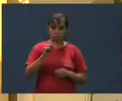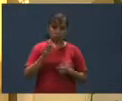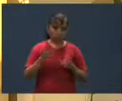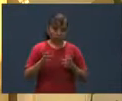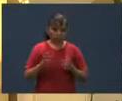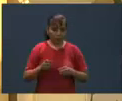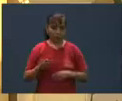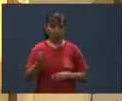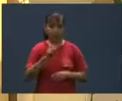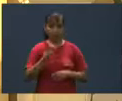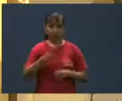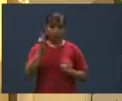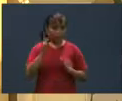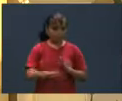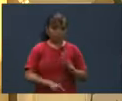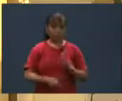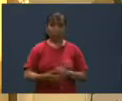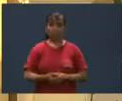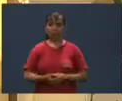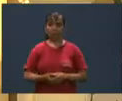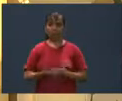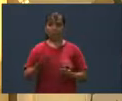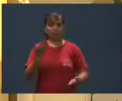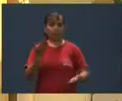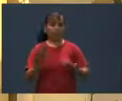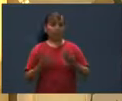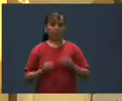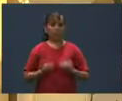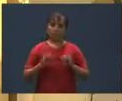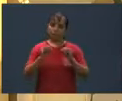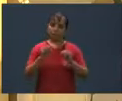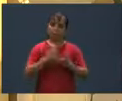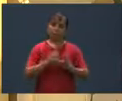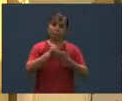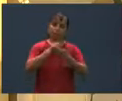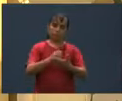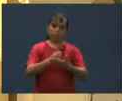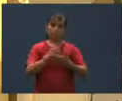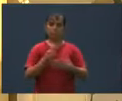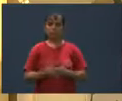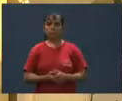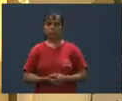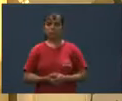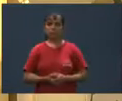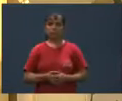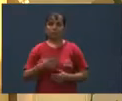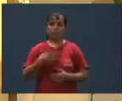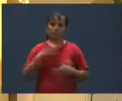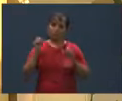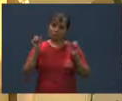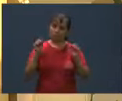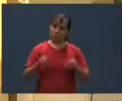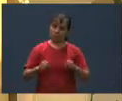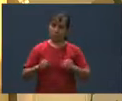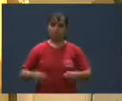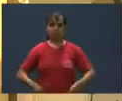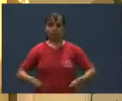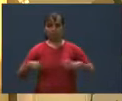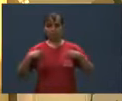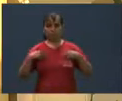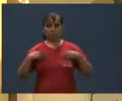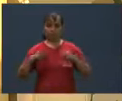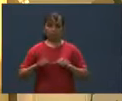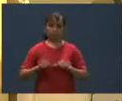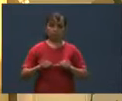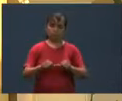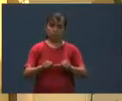son como señales de tránsito que me permiten conducirme en la vida.